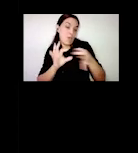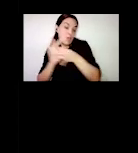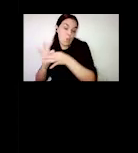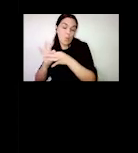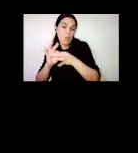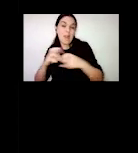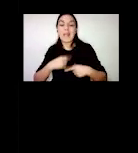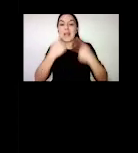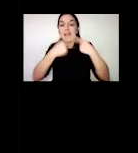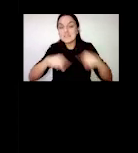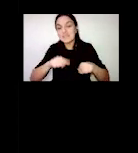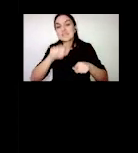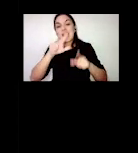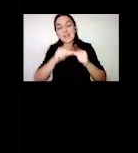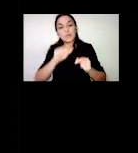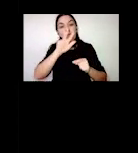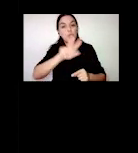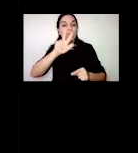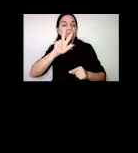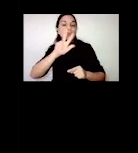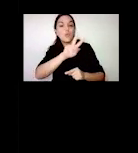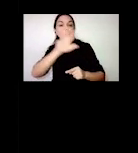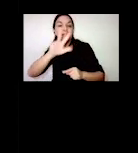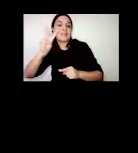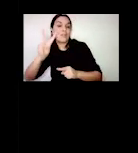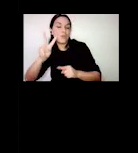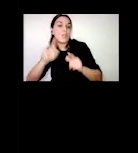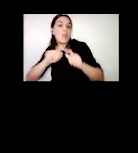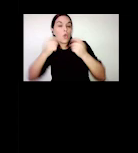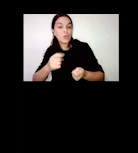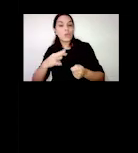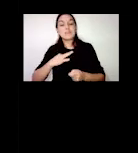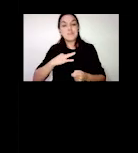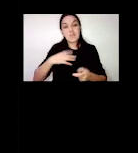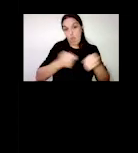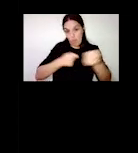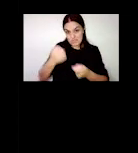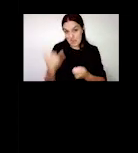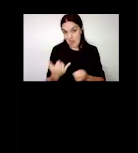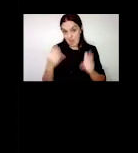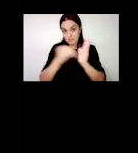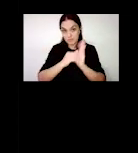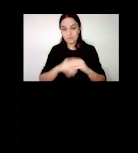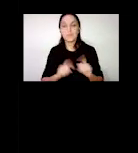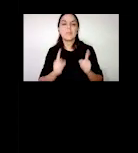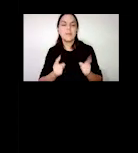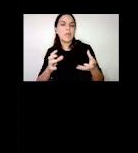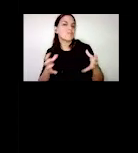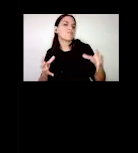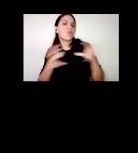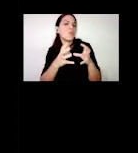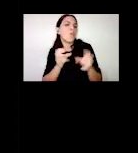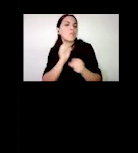artículo 232 del Código Civil y Comercial. Se emiten en forma agrupada, entonces